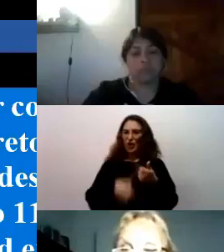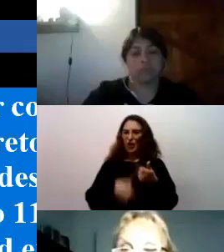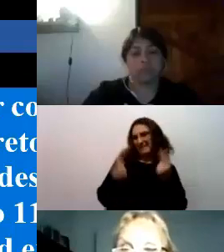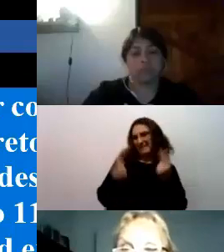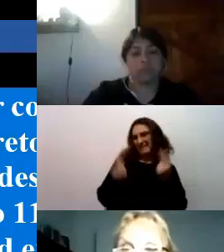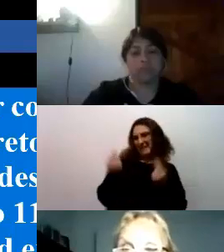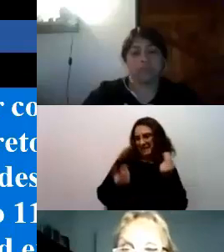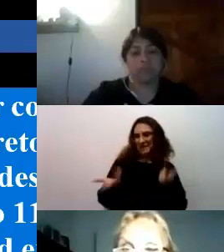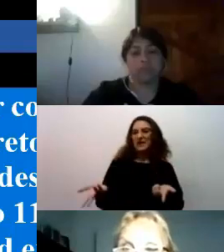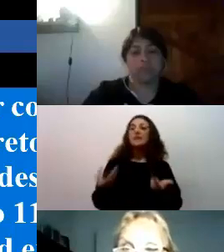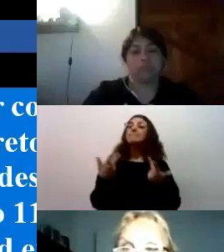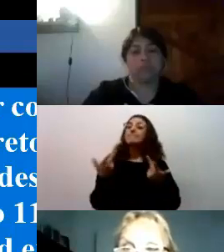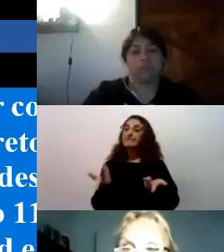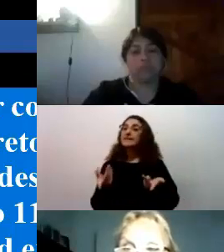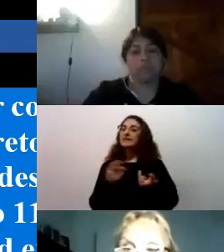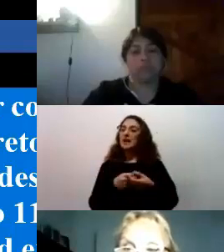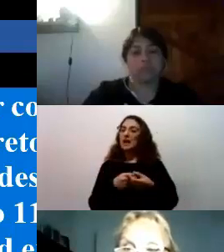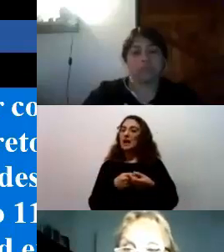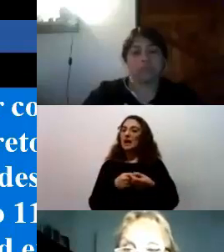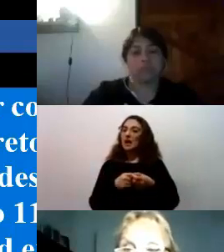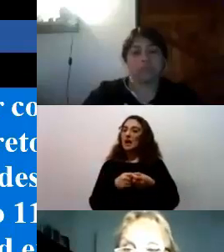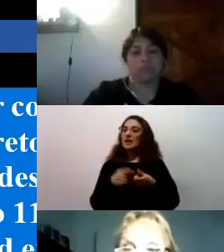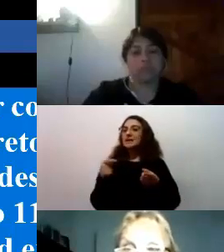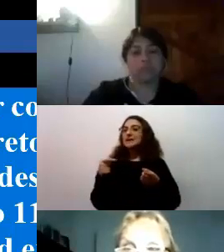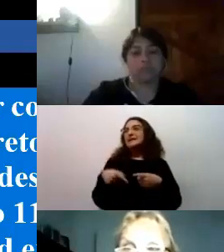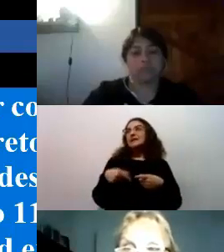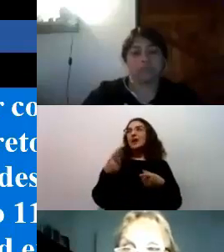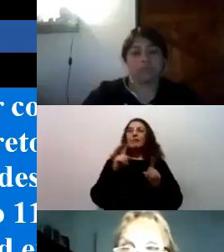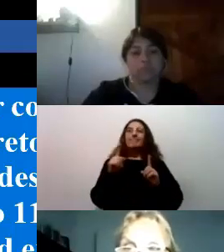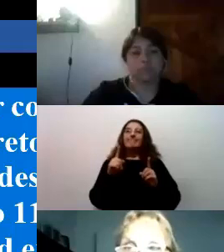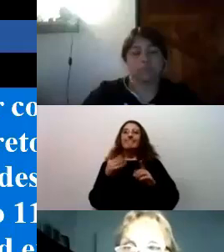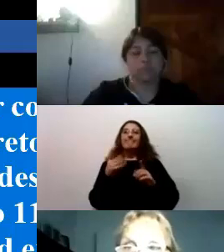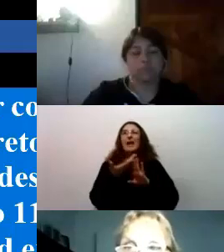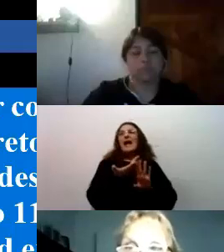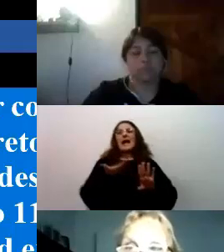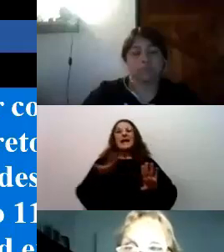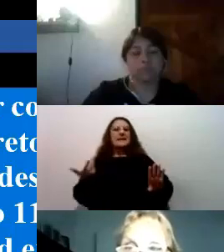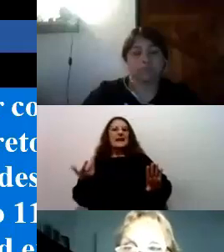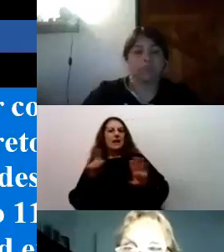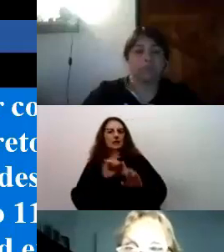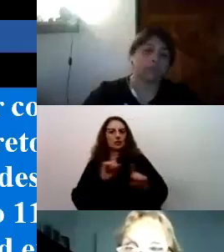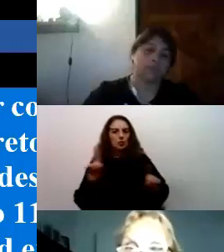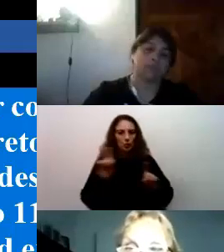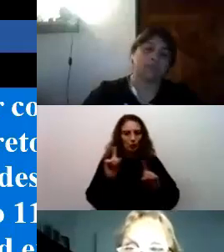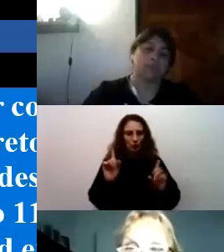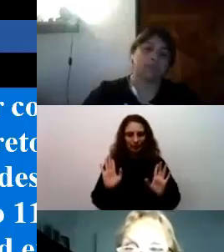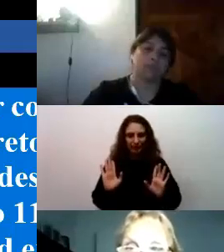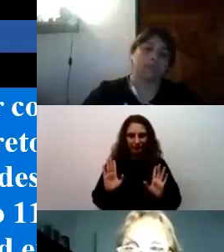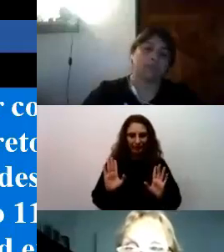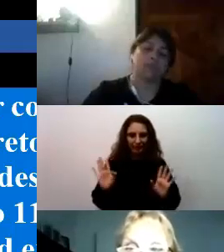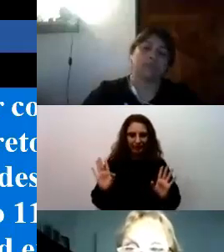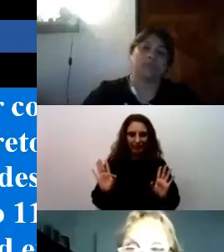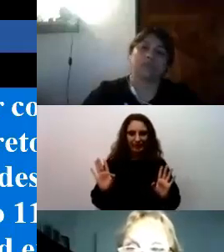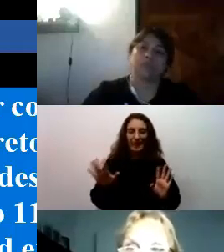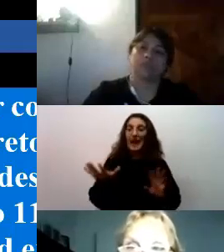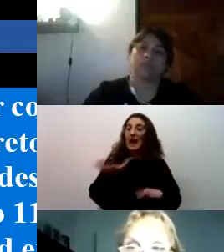permisionarios. Tampoco puedo ponerla a salvo de la tacha que se les endilga. El hecho de que